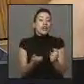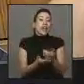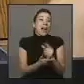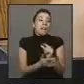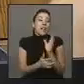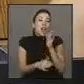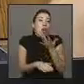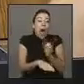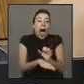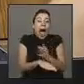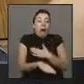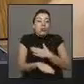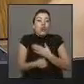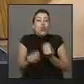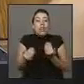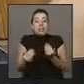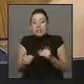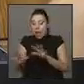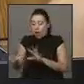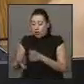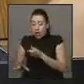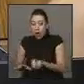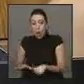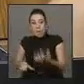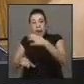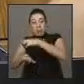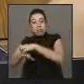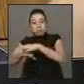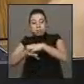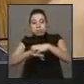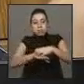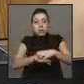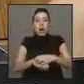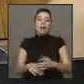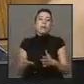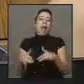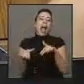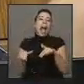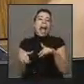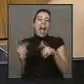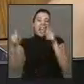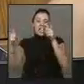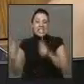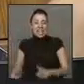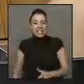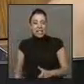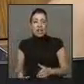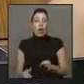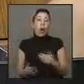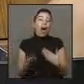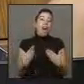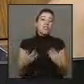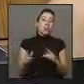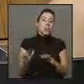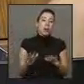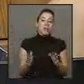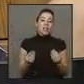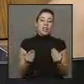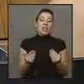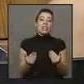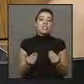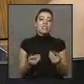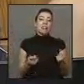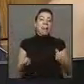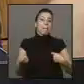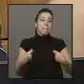necesita transportar su carga, la compra del mes, el quintal de harina, a veces algún producto que tienen que llevar al